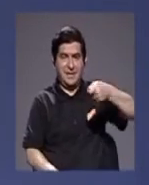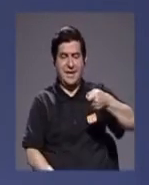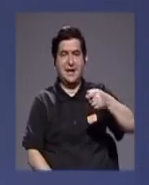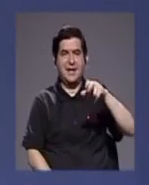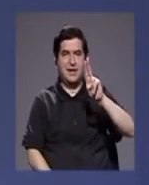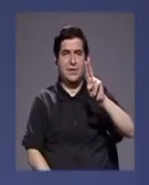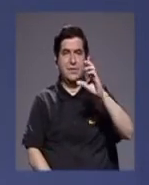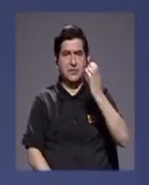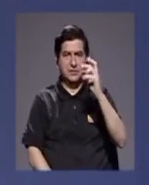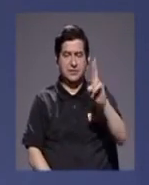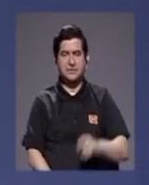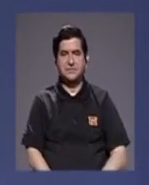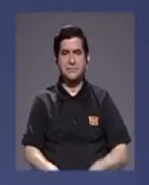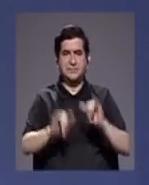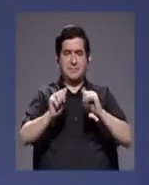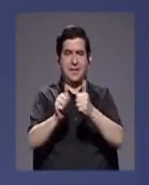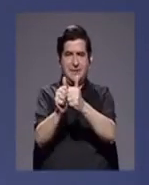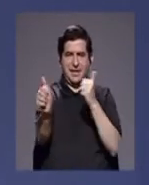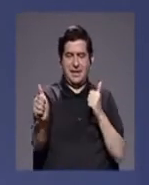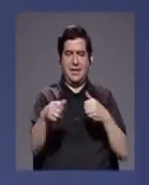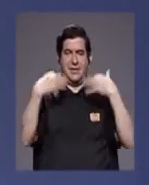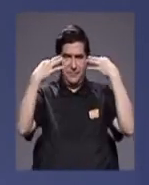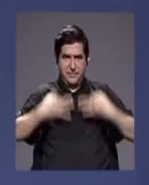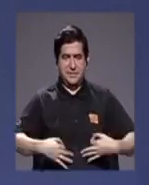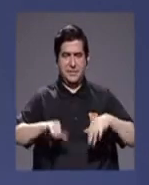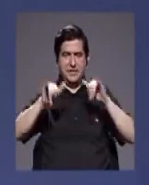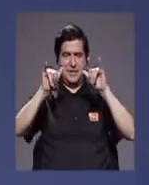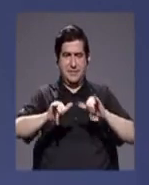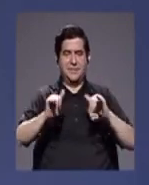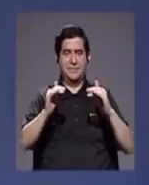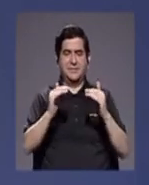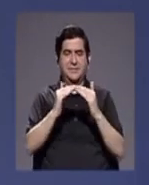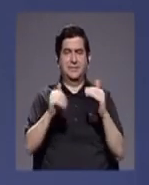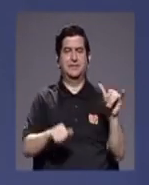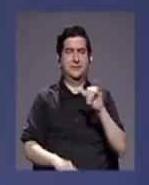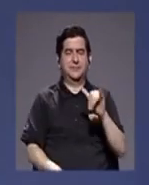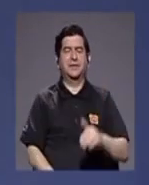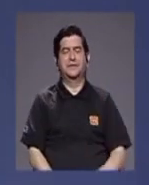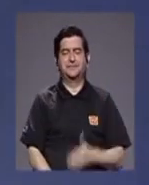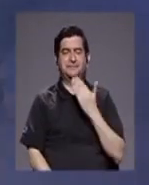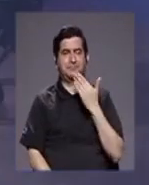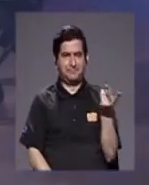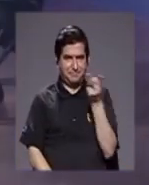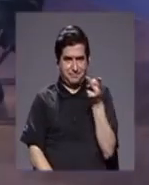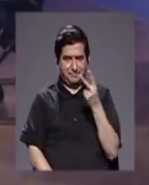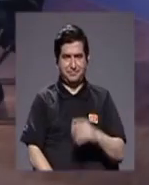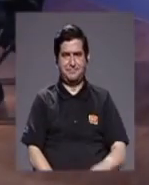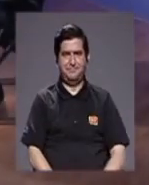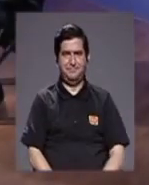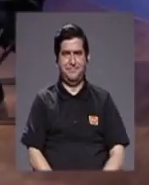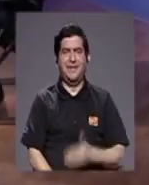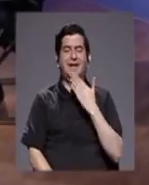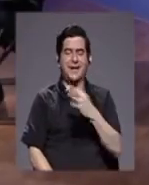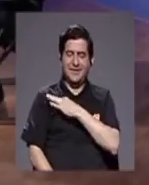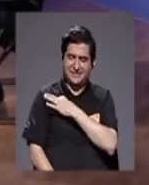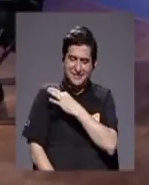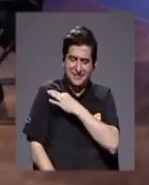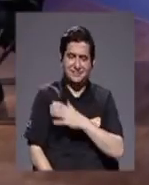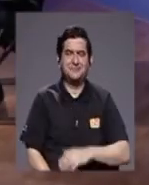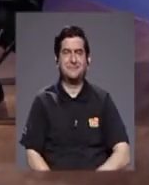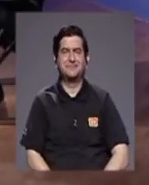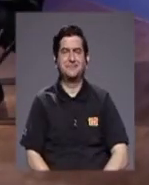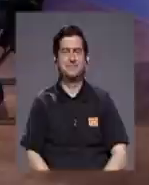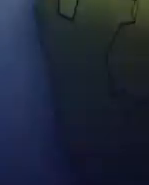Luz CR. Mantengan la sana distancia y si pueden quédense en la casa. Muchísimas gracias, don Efraín y don Pablo. Gracias por la invitación.